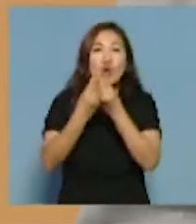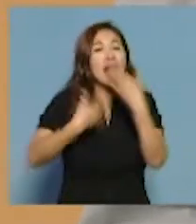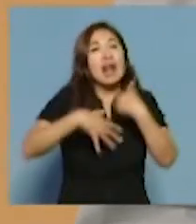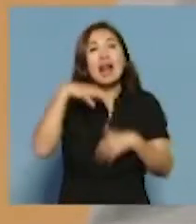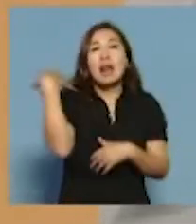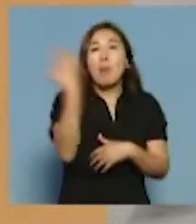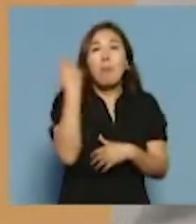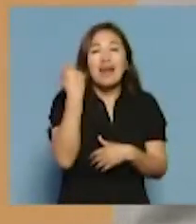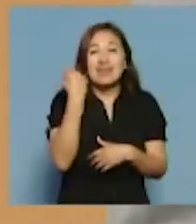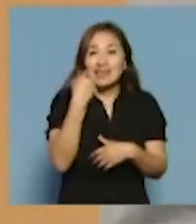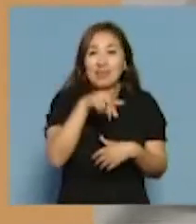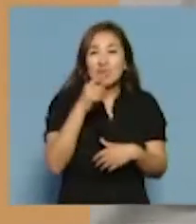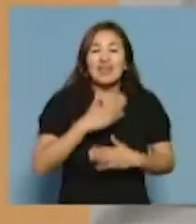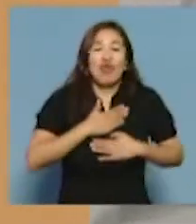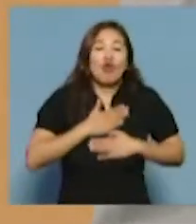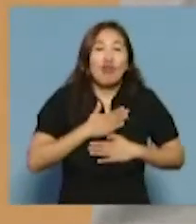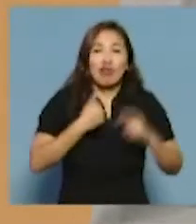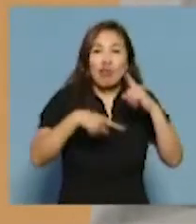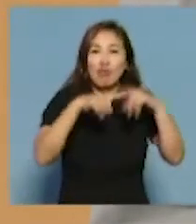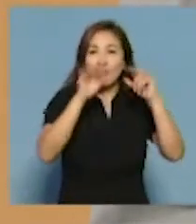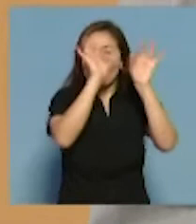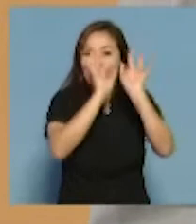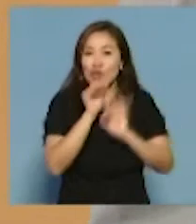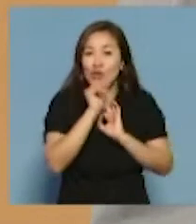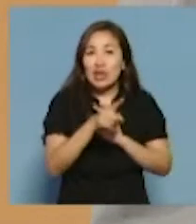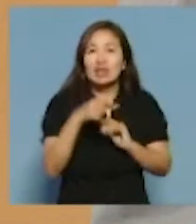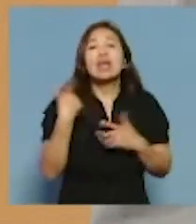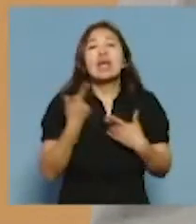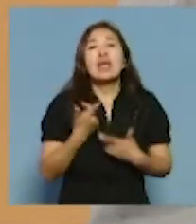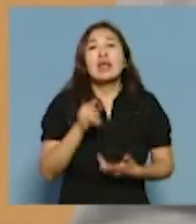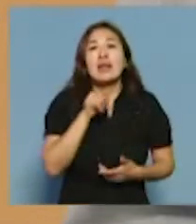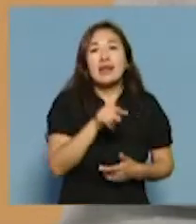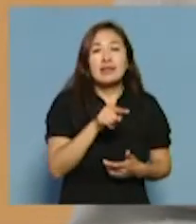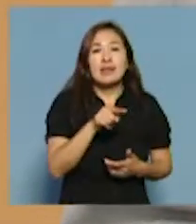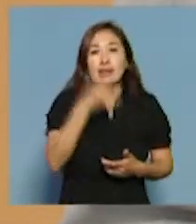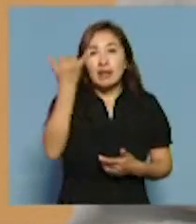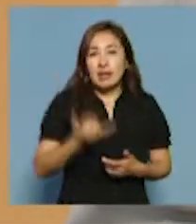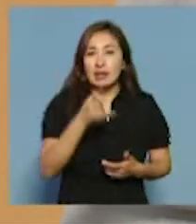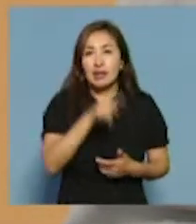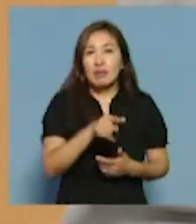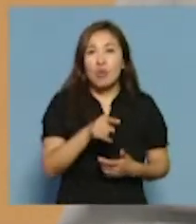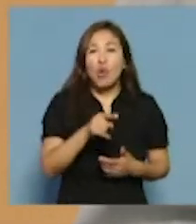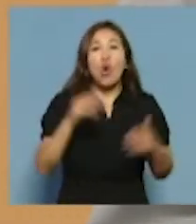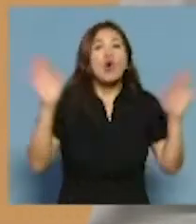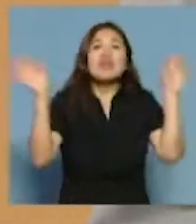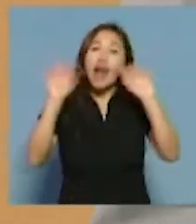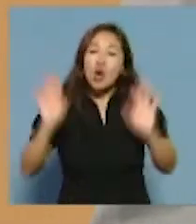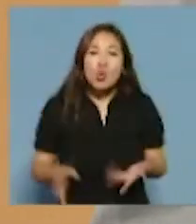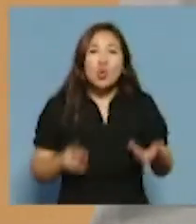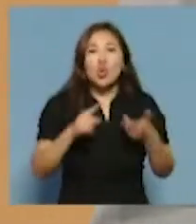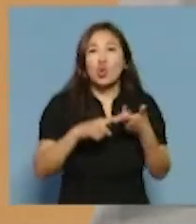satisfacción es podríamos decir que nos han dado porque inclusive este tenemos es saludos